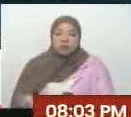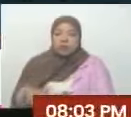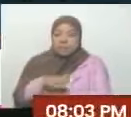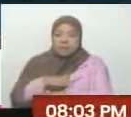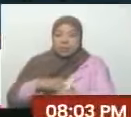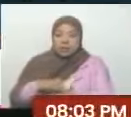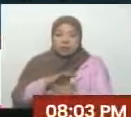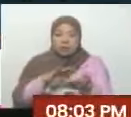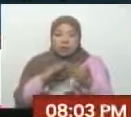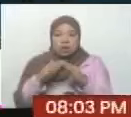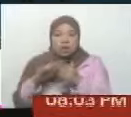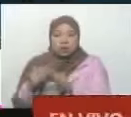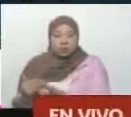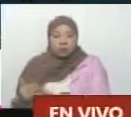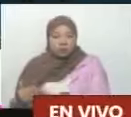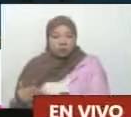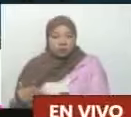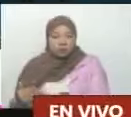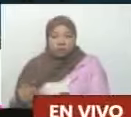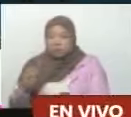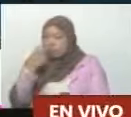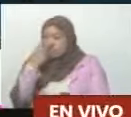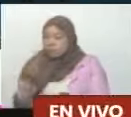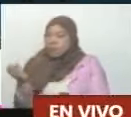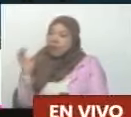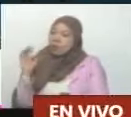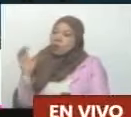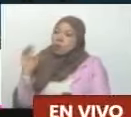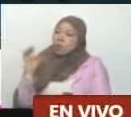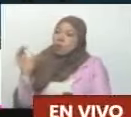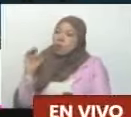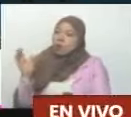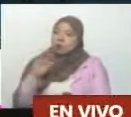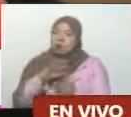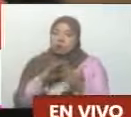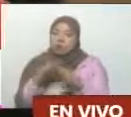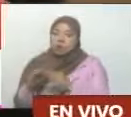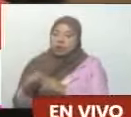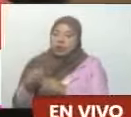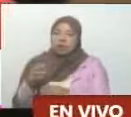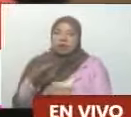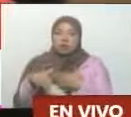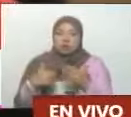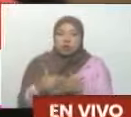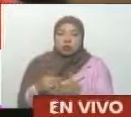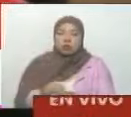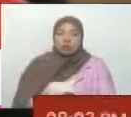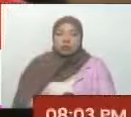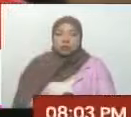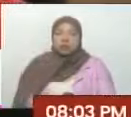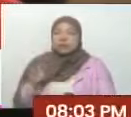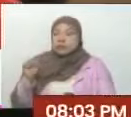Comuna, que anda recorriendo en asambleas comuneras en todo el país, ¿verdad?